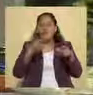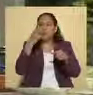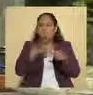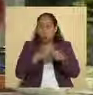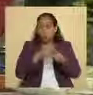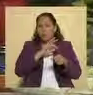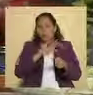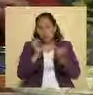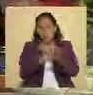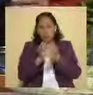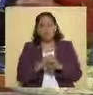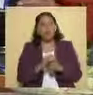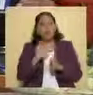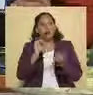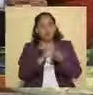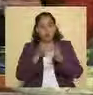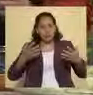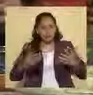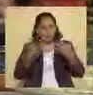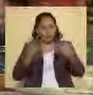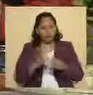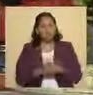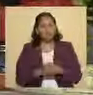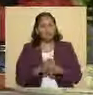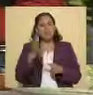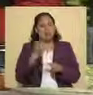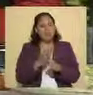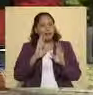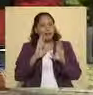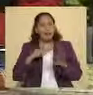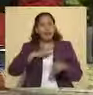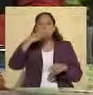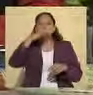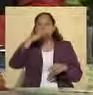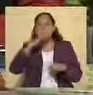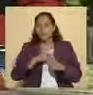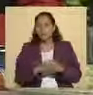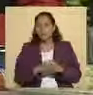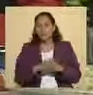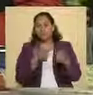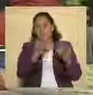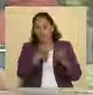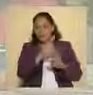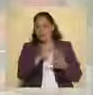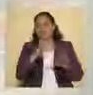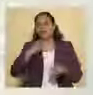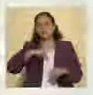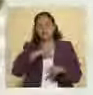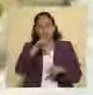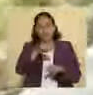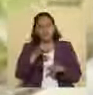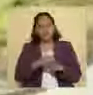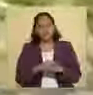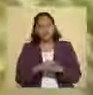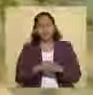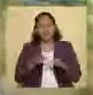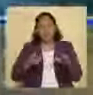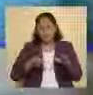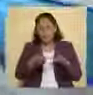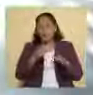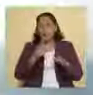una ensaladita o iba aquí tenemos ya nuestro maíz y estas Bueno ya las tenemos acá Ya saqué